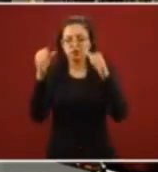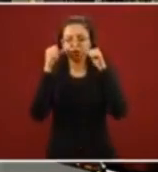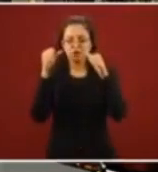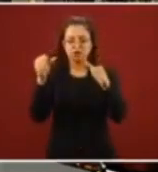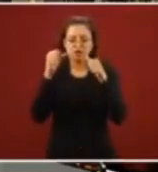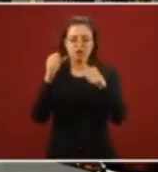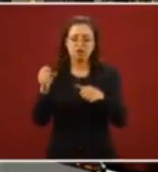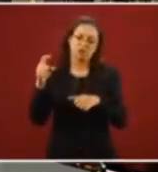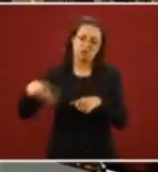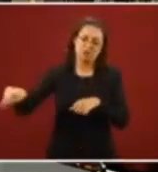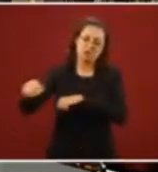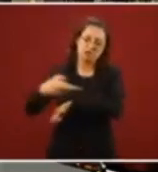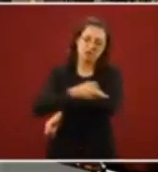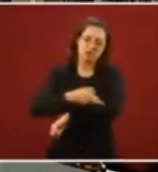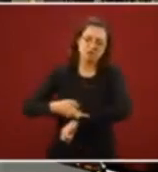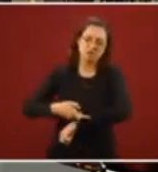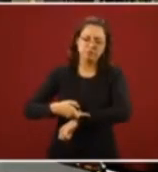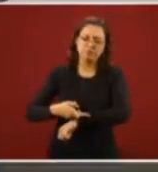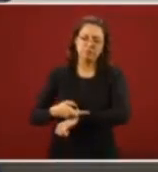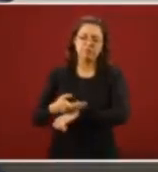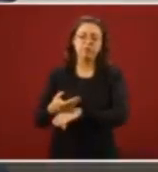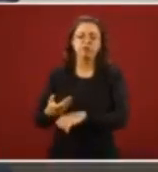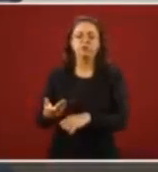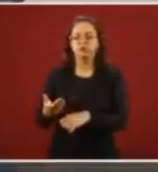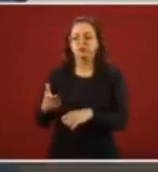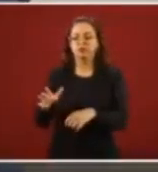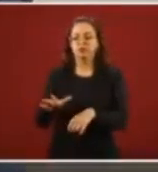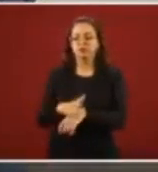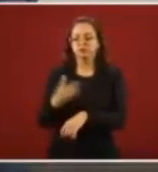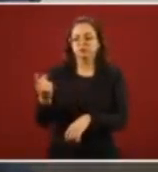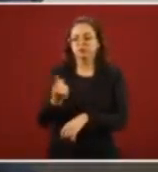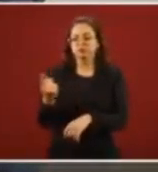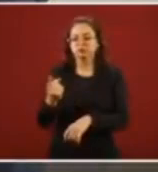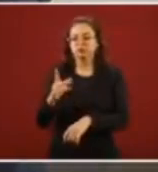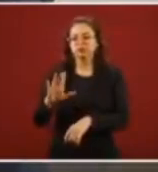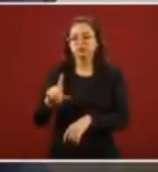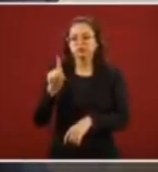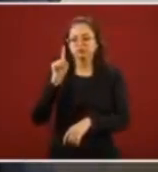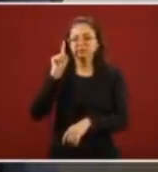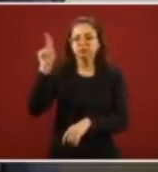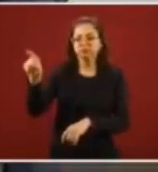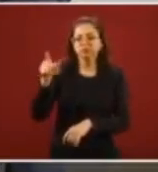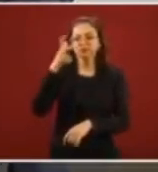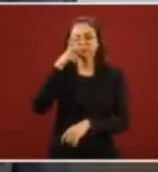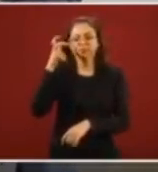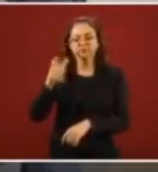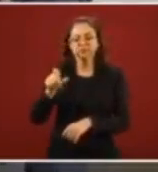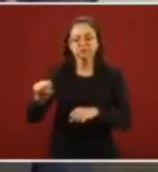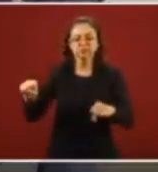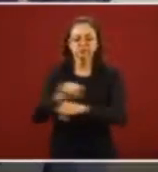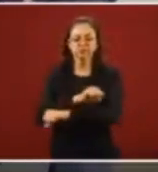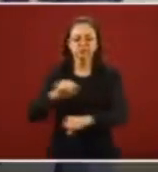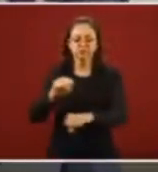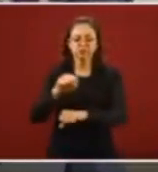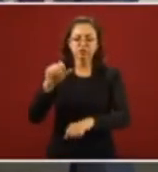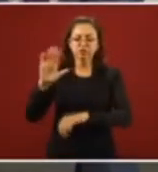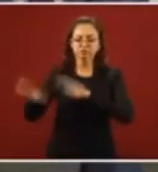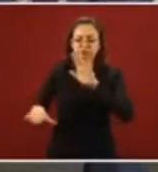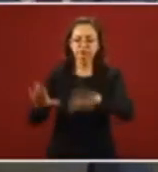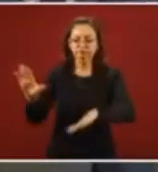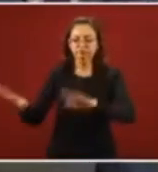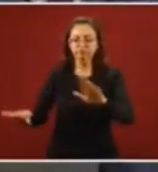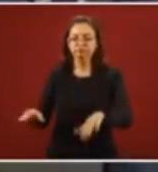los familiares de los que perdieron la vida en la explosión de